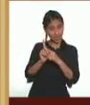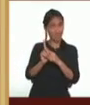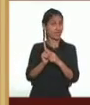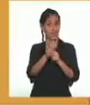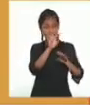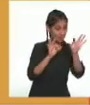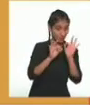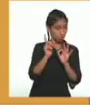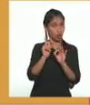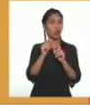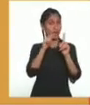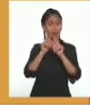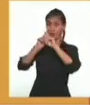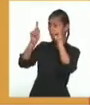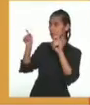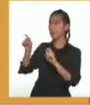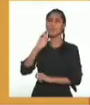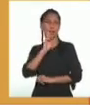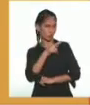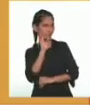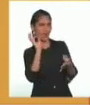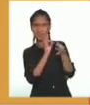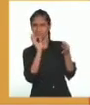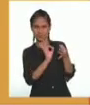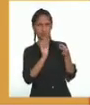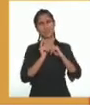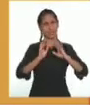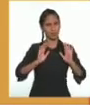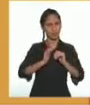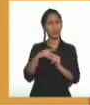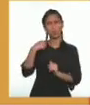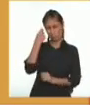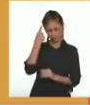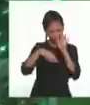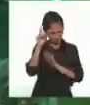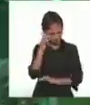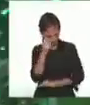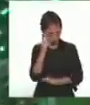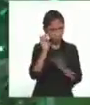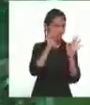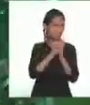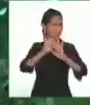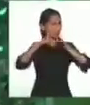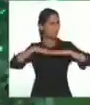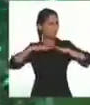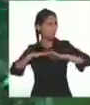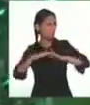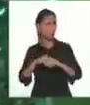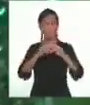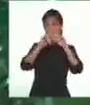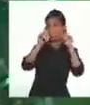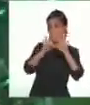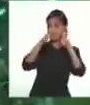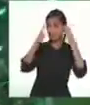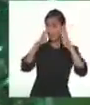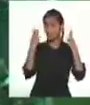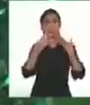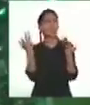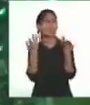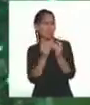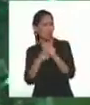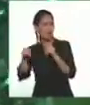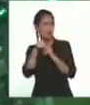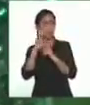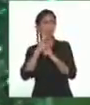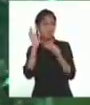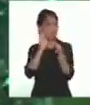debe dar la respuesta. Uy, eso es más difícil. No se me ocurre un ejemplo. No hay problema, María. Las preguntas abiertas normalmente no